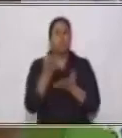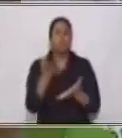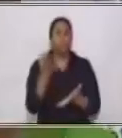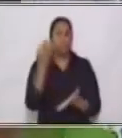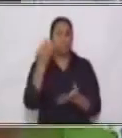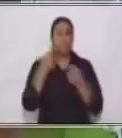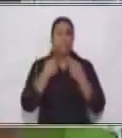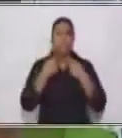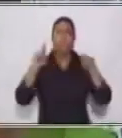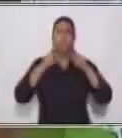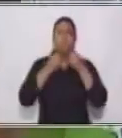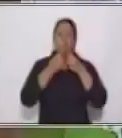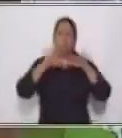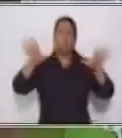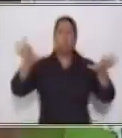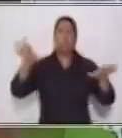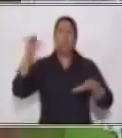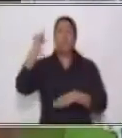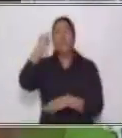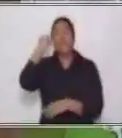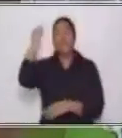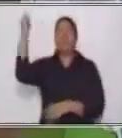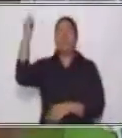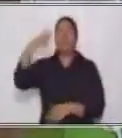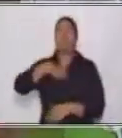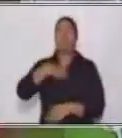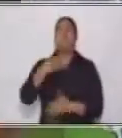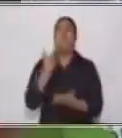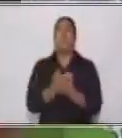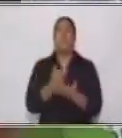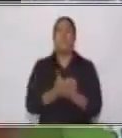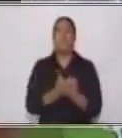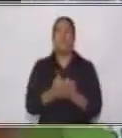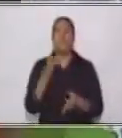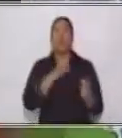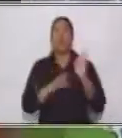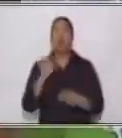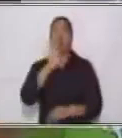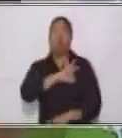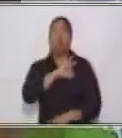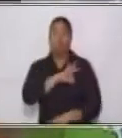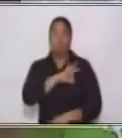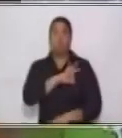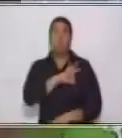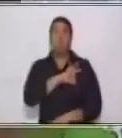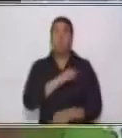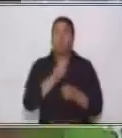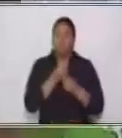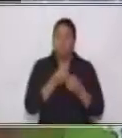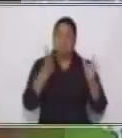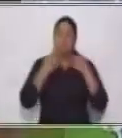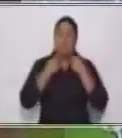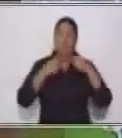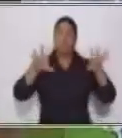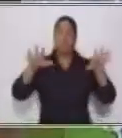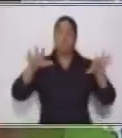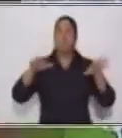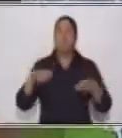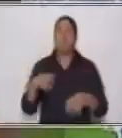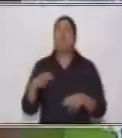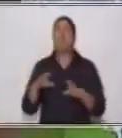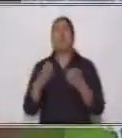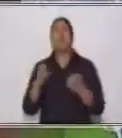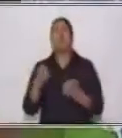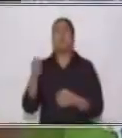algún tema económico o social, si ese pensamiento es válido y es aplicable a la sociedad. Tenemos que, vamos a